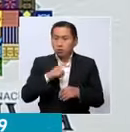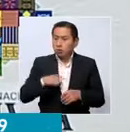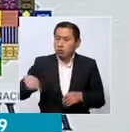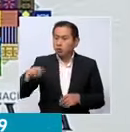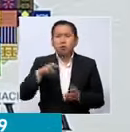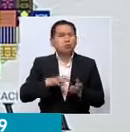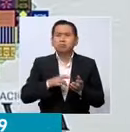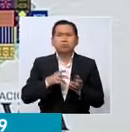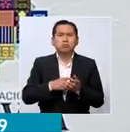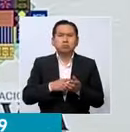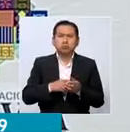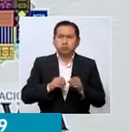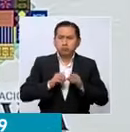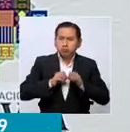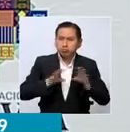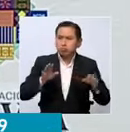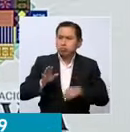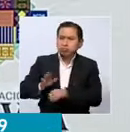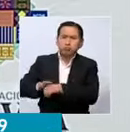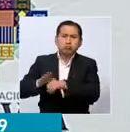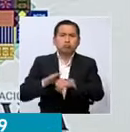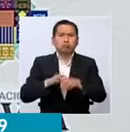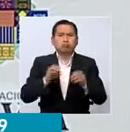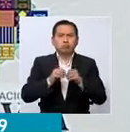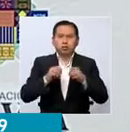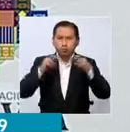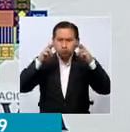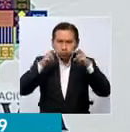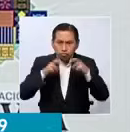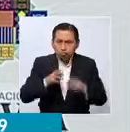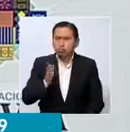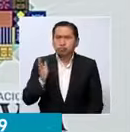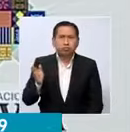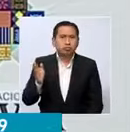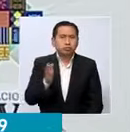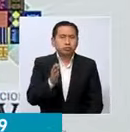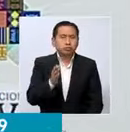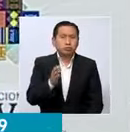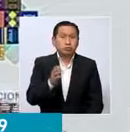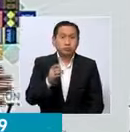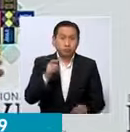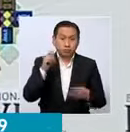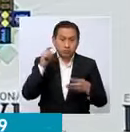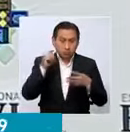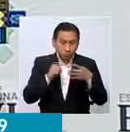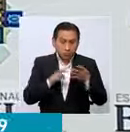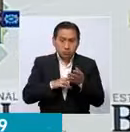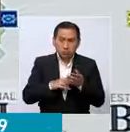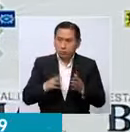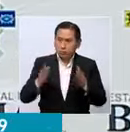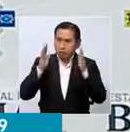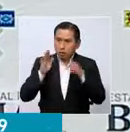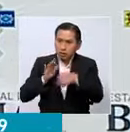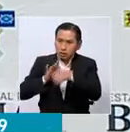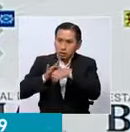una campaña de rastrillaje actividades de contención